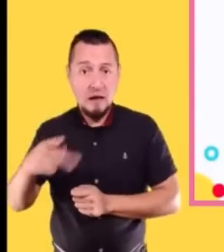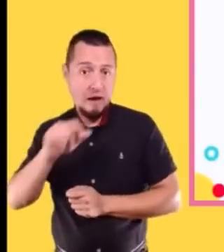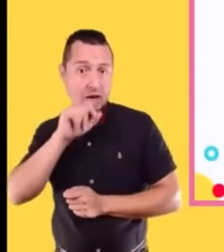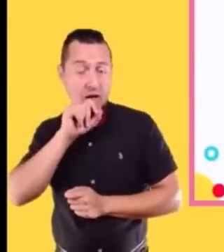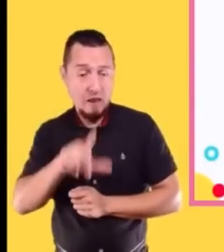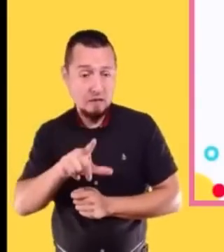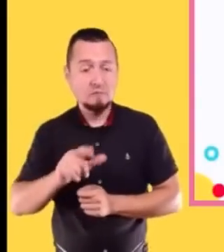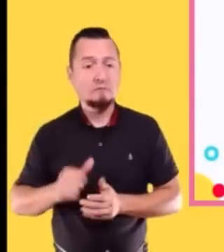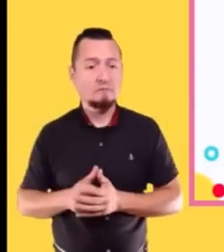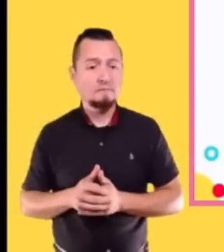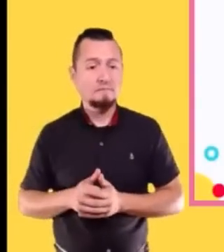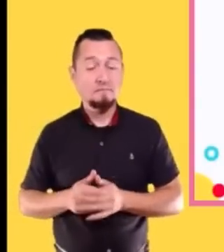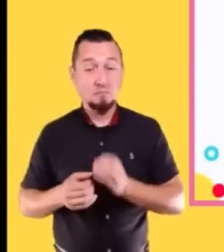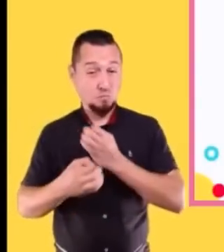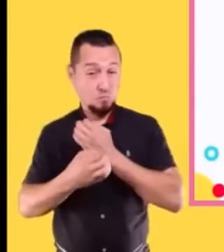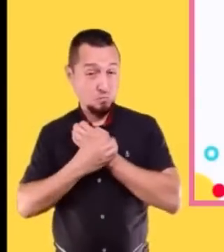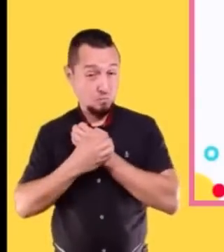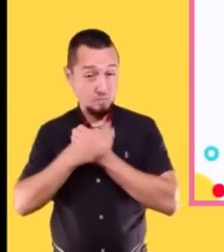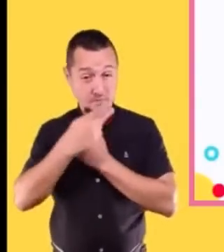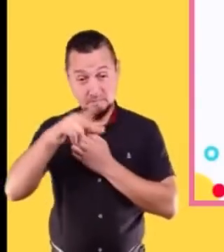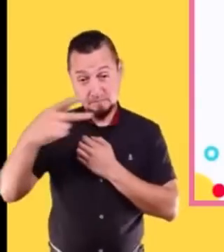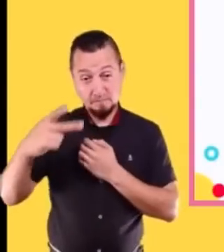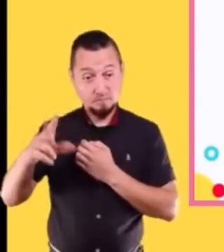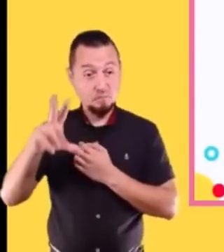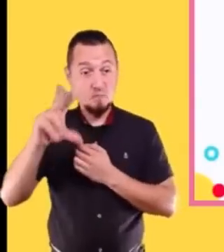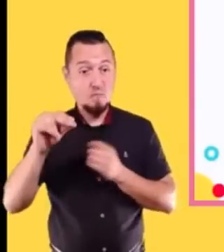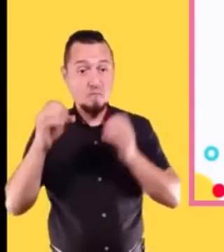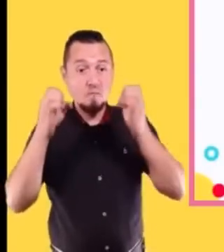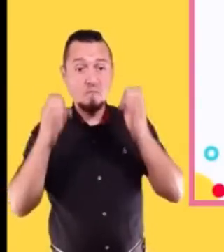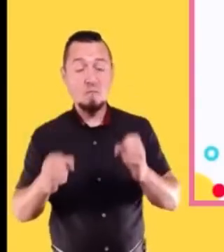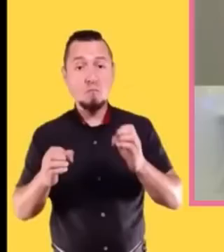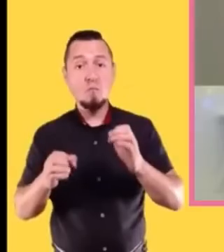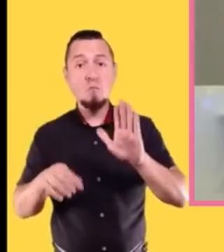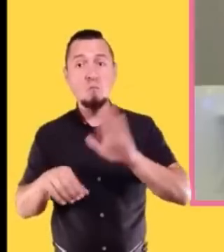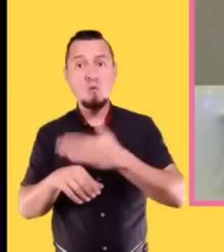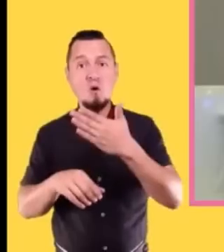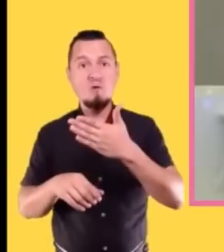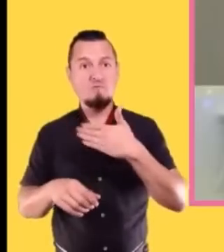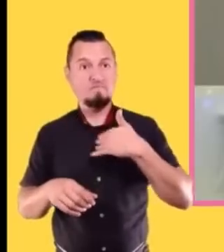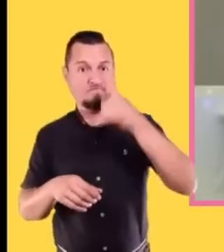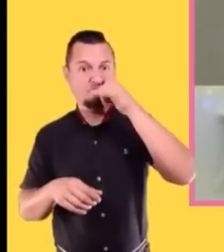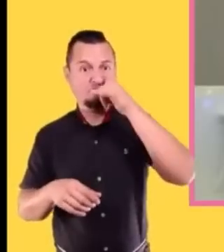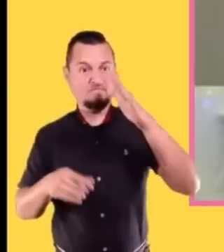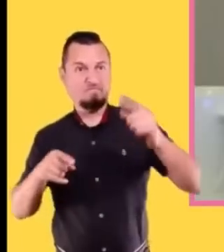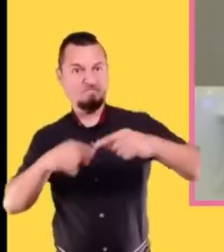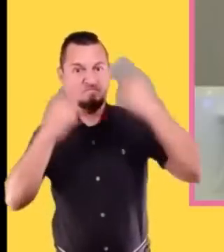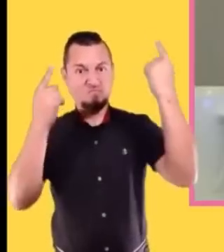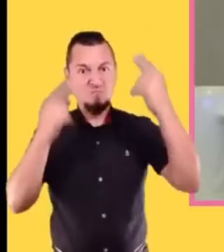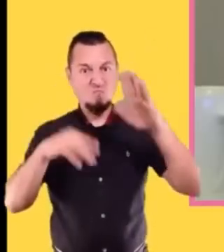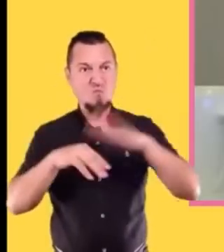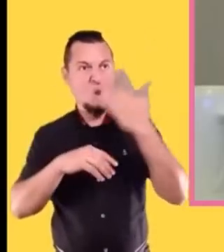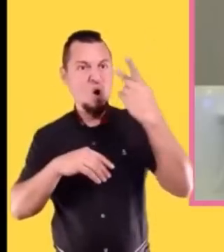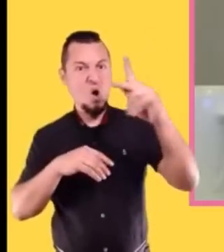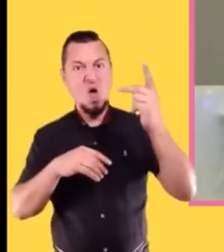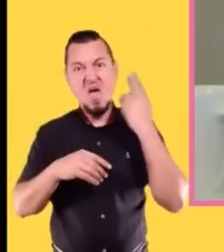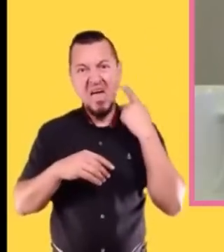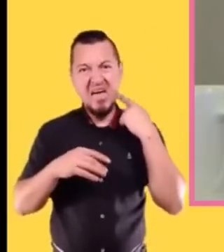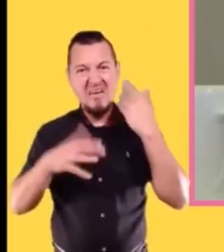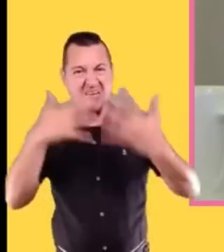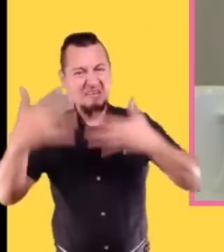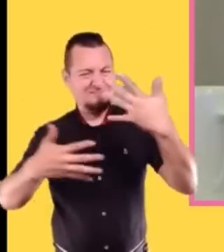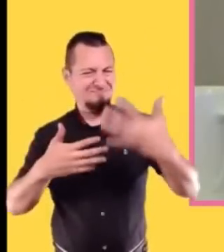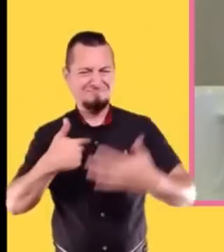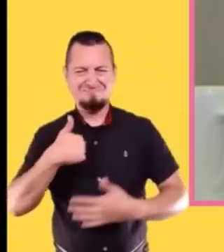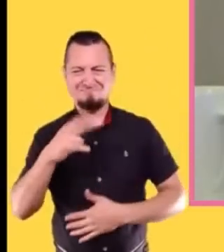es que la educación en nuestro estado no está condicionada por este conflicto. La educación en nuestro estado no está condicionada por